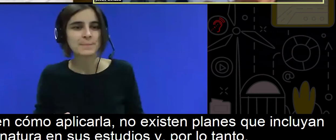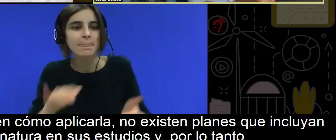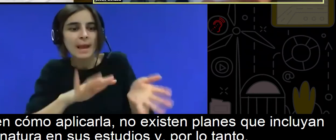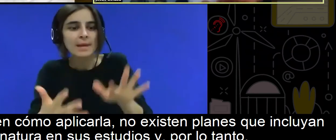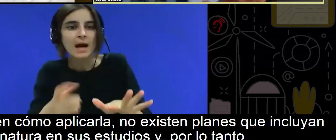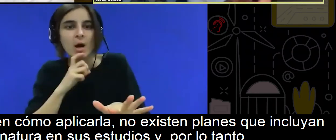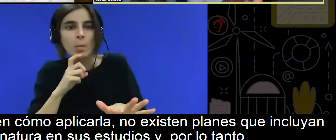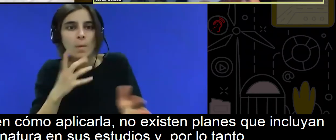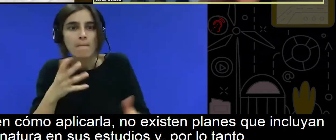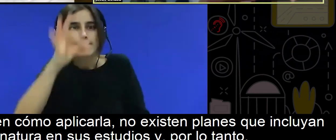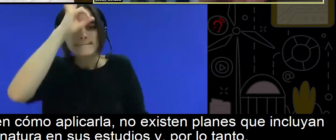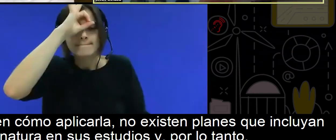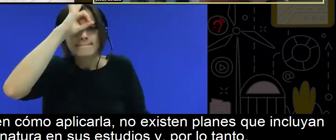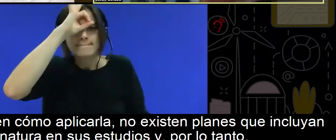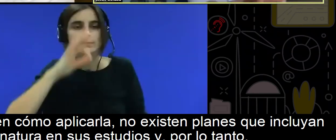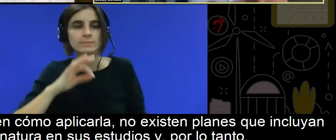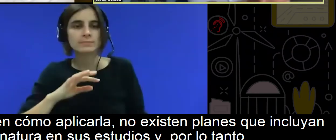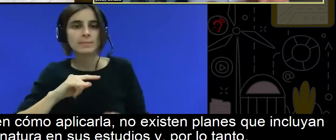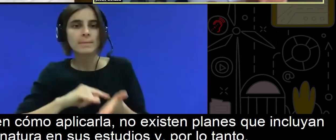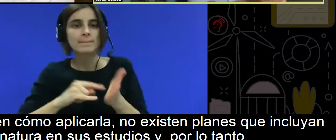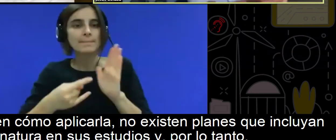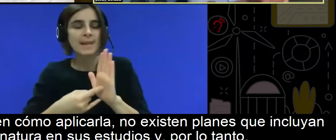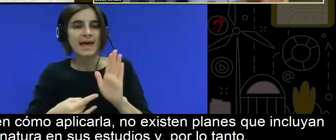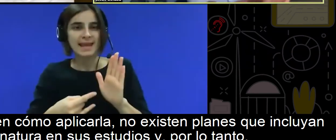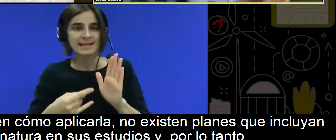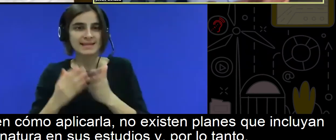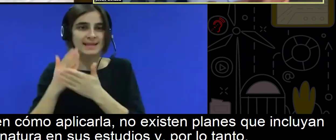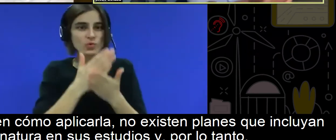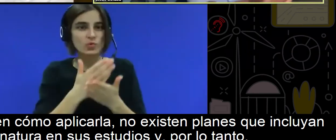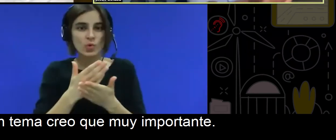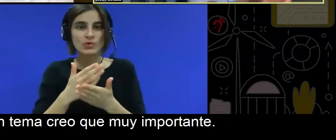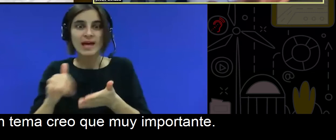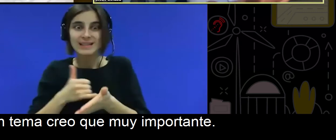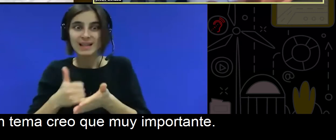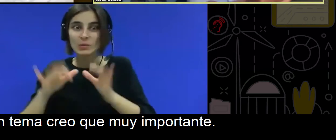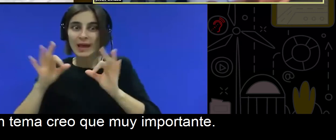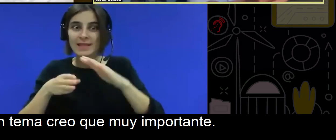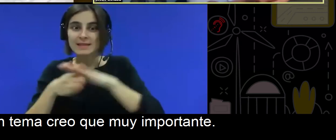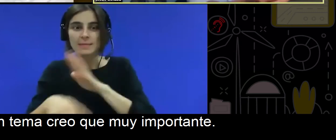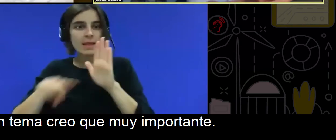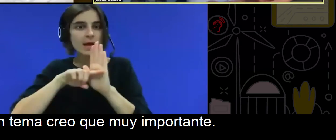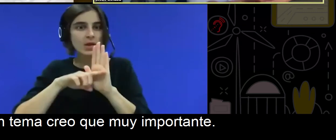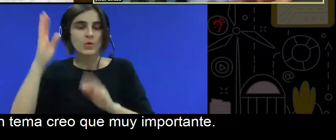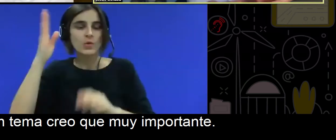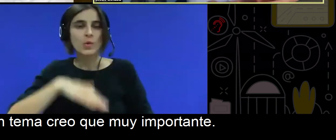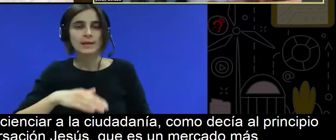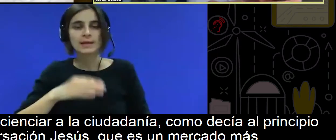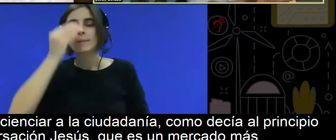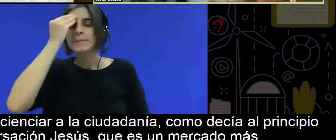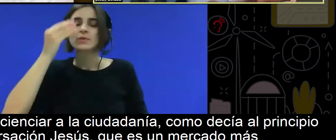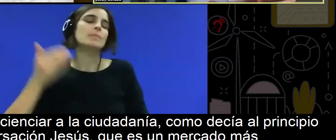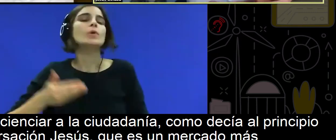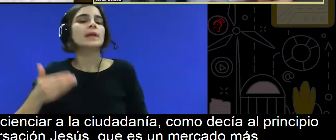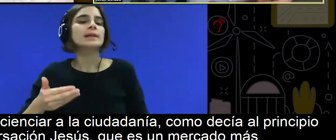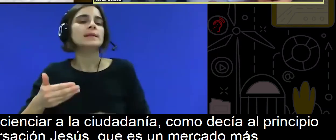existe planes que incluyan esta como asignatura en sus estudios y, por lo tanto, es un tema, yo creo que muy importante. No es otro gran reto